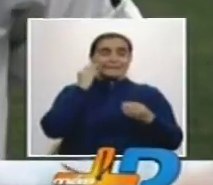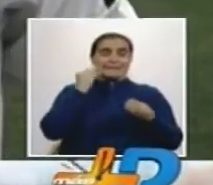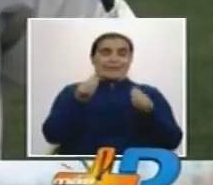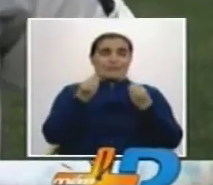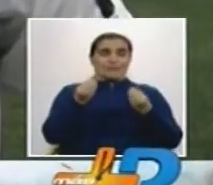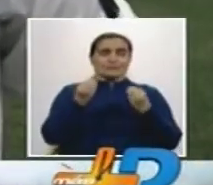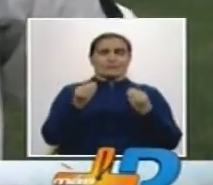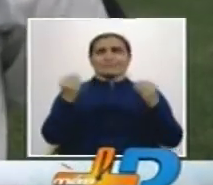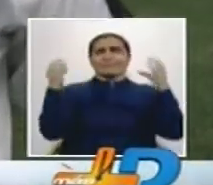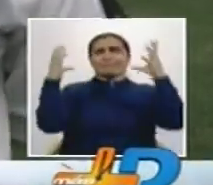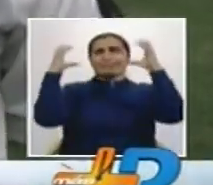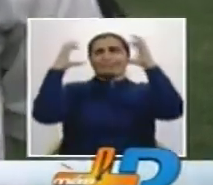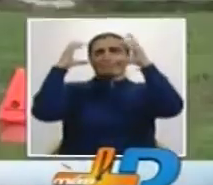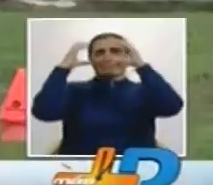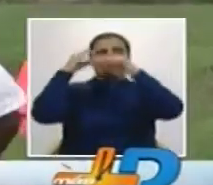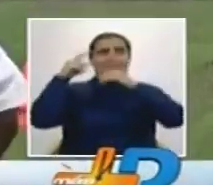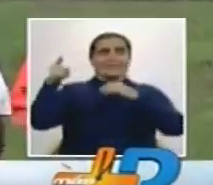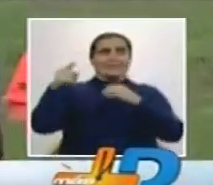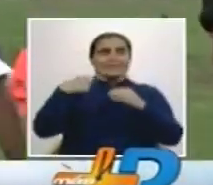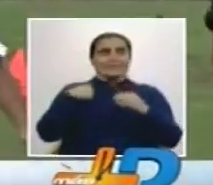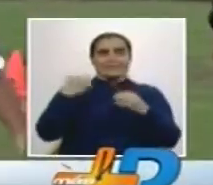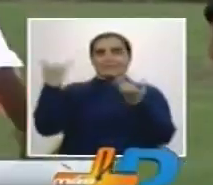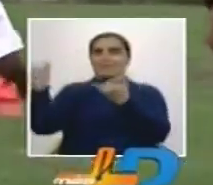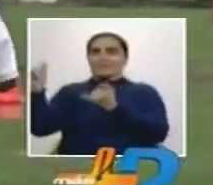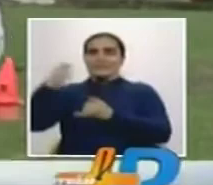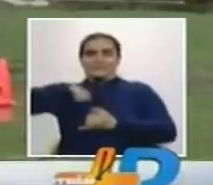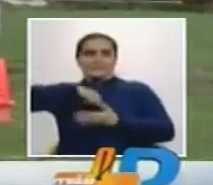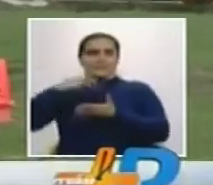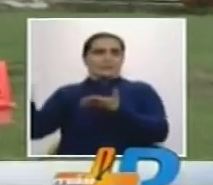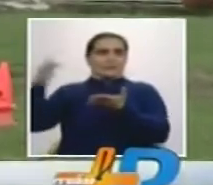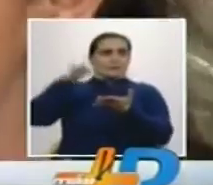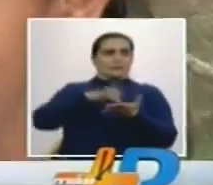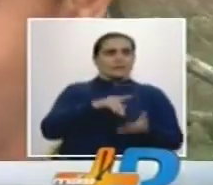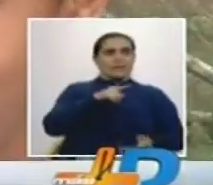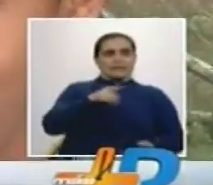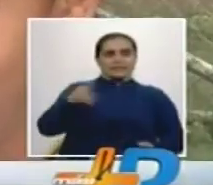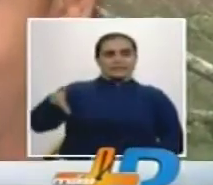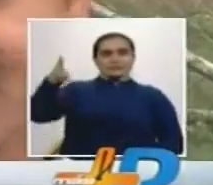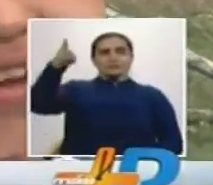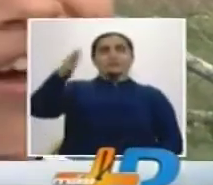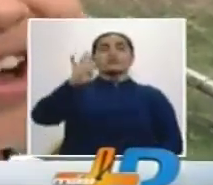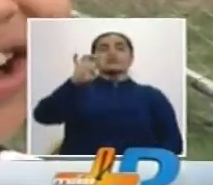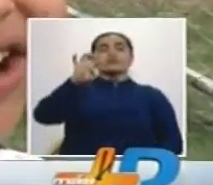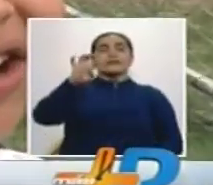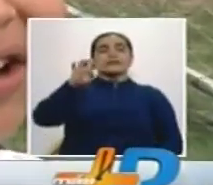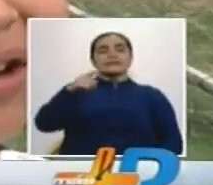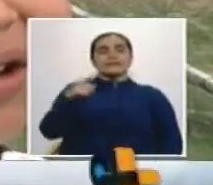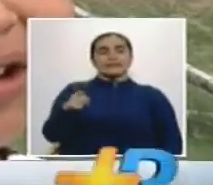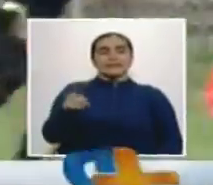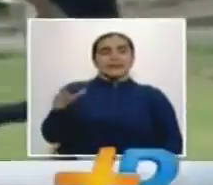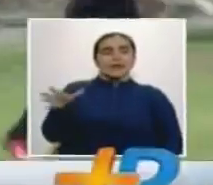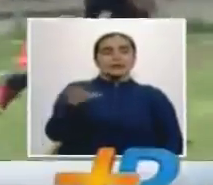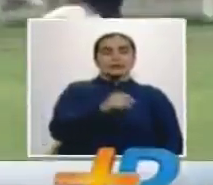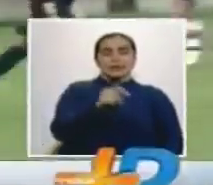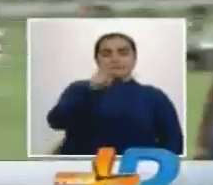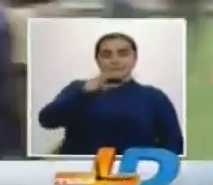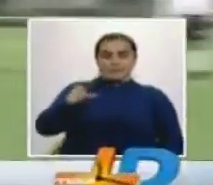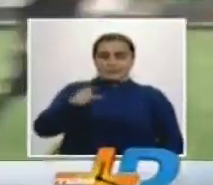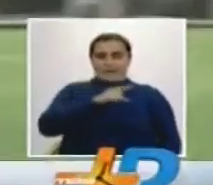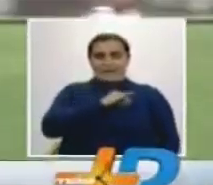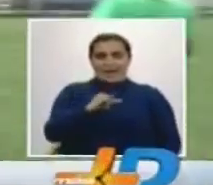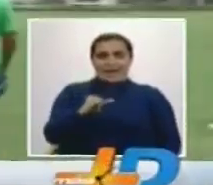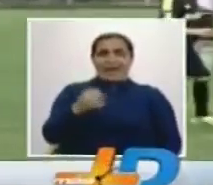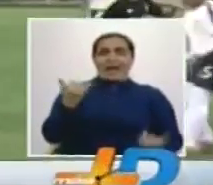sueños e ilusiones, volvió a su casa Isabela López, la delantera de 9 años que con sus goles se robó el cariño de todos los caleños luego